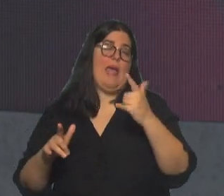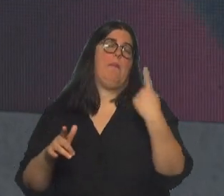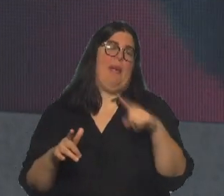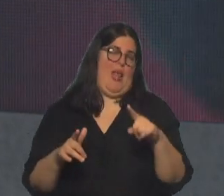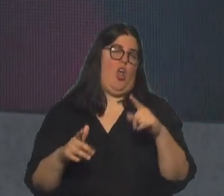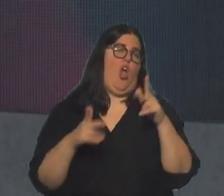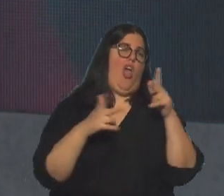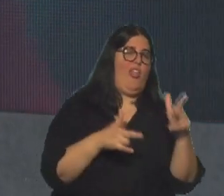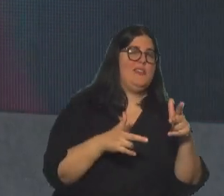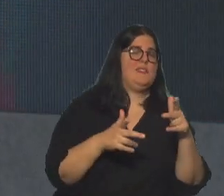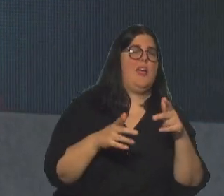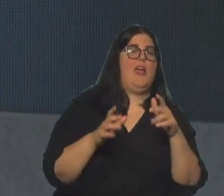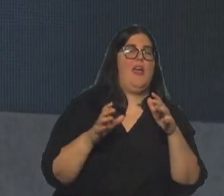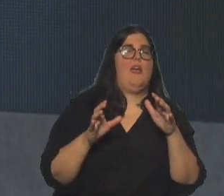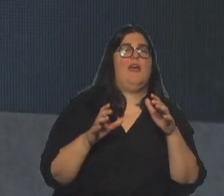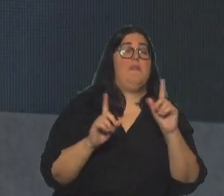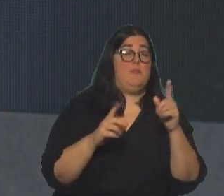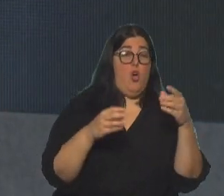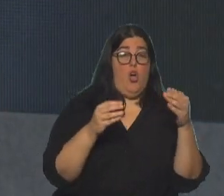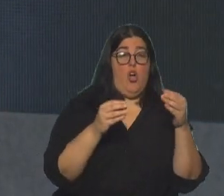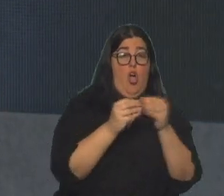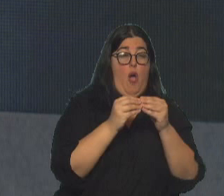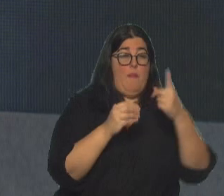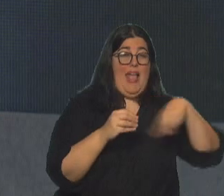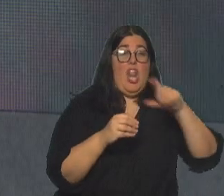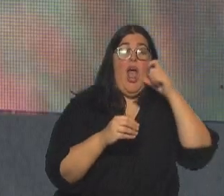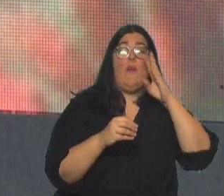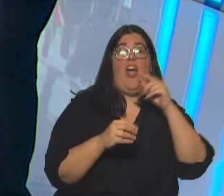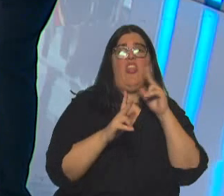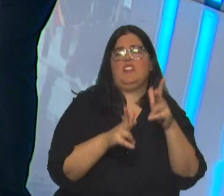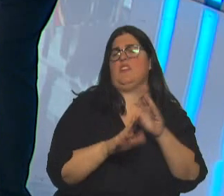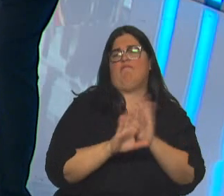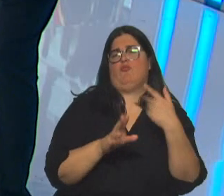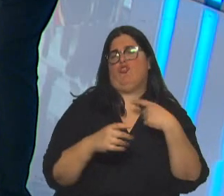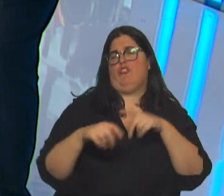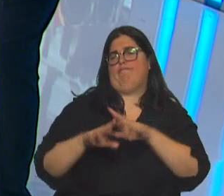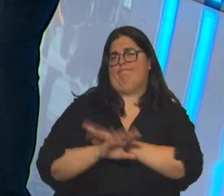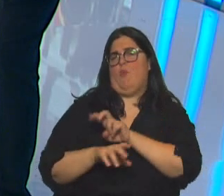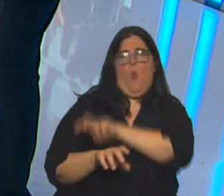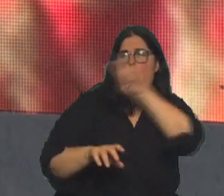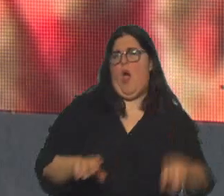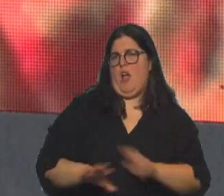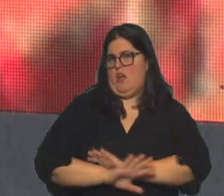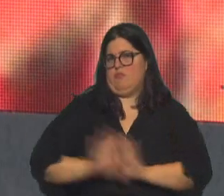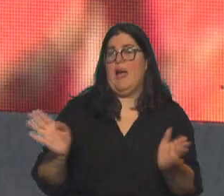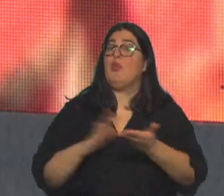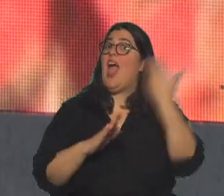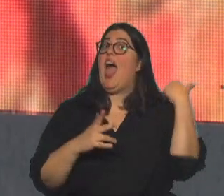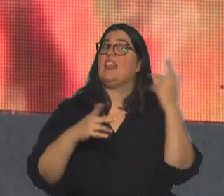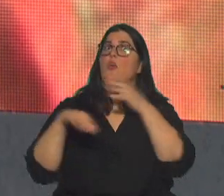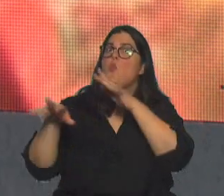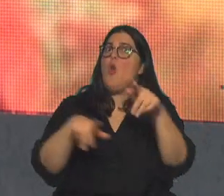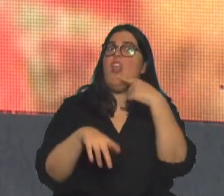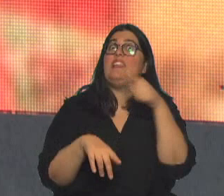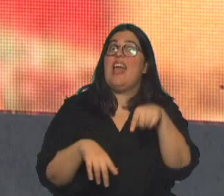extraoficialmente, lo que te decía la gente de Ebrard es, bueno, ya está. Rompemos, obvio, ya está. Claro. ¿Por qué? Porque lo que se deslizaba en su momento era que él iba a ser candidato a